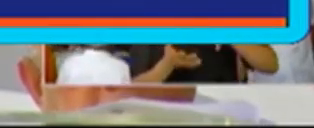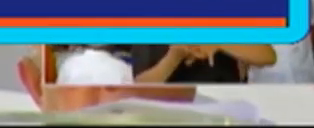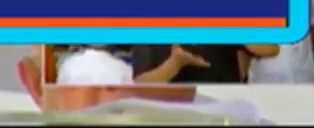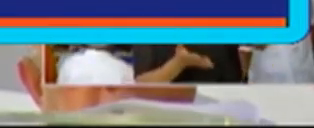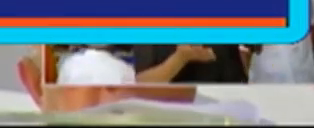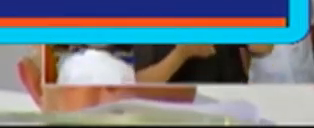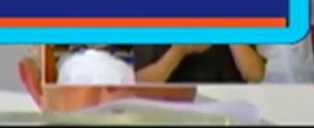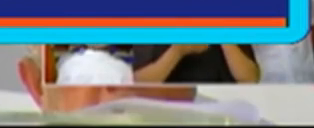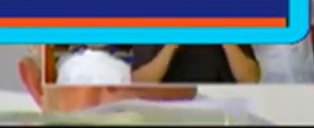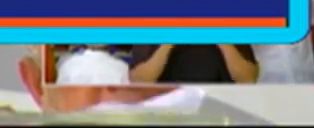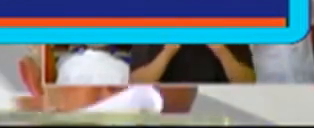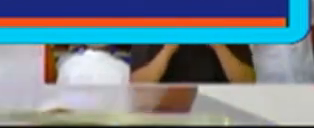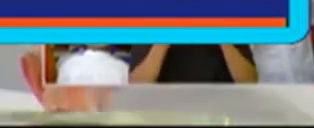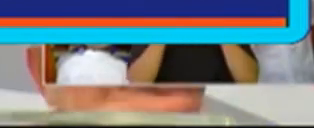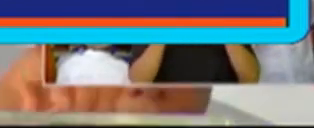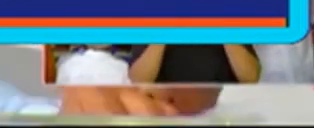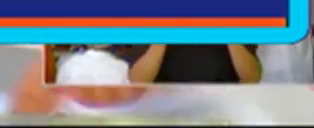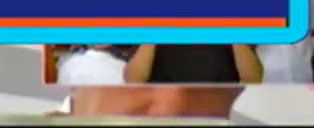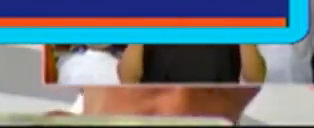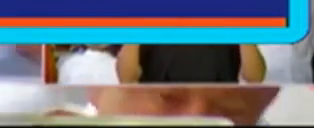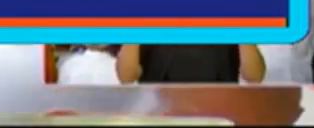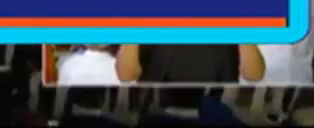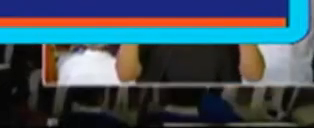y aprendan bien. Muchas gracias.